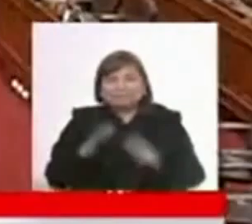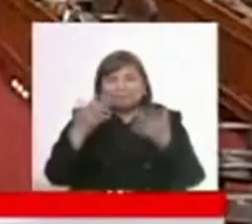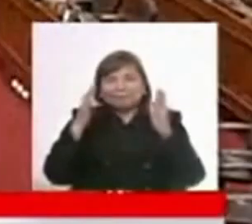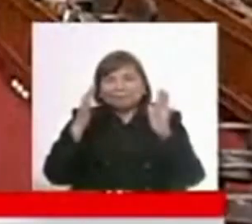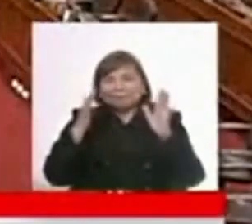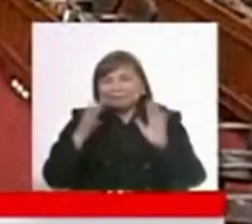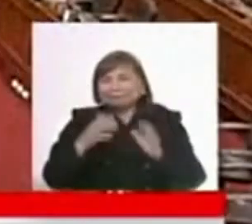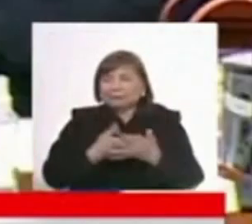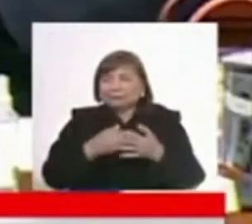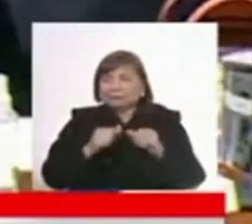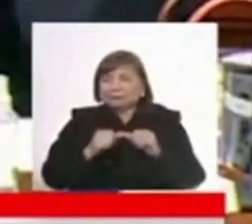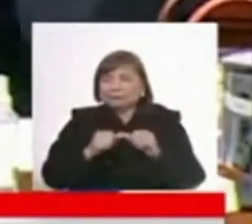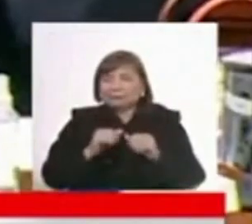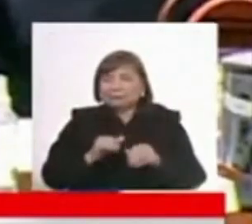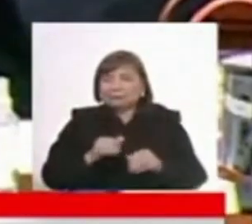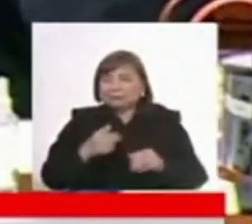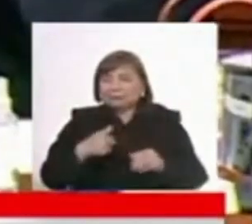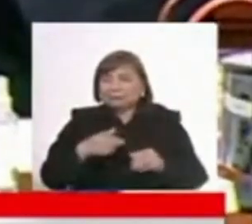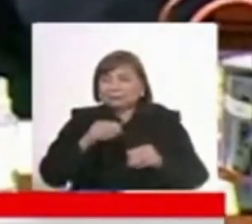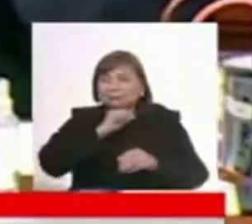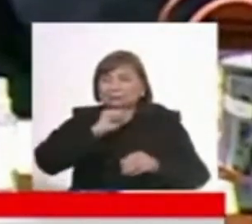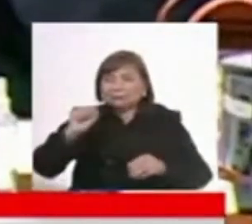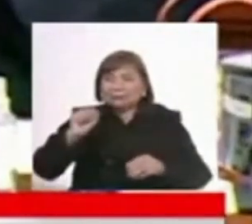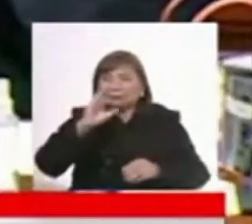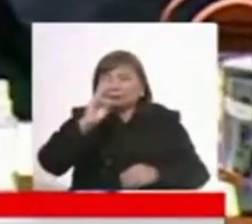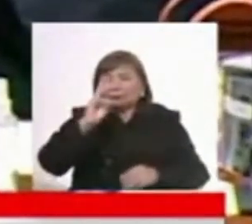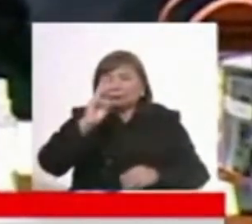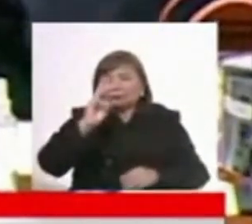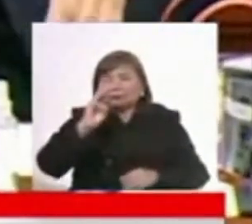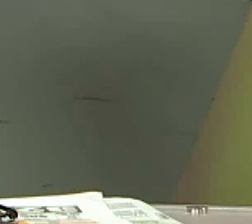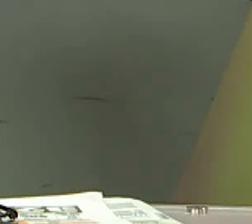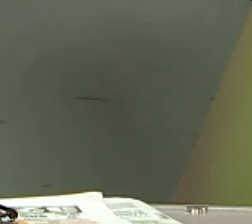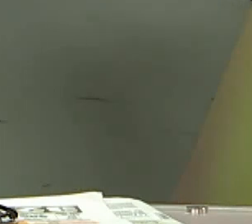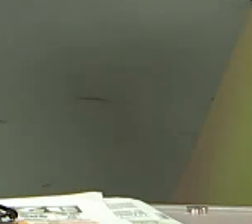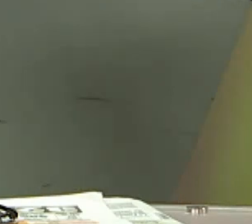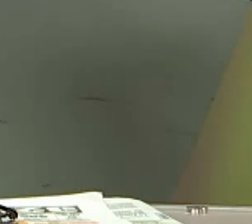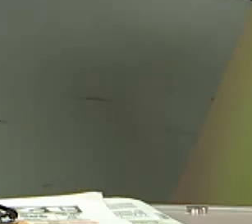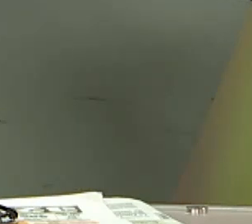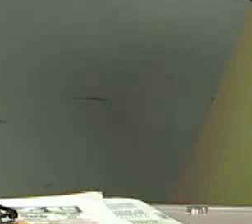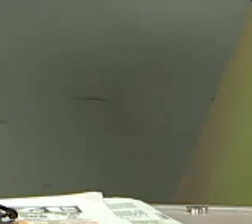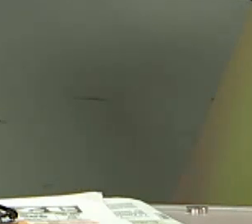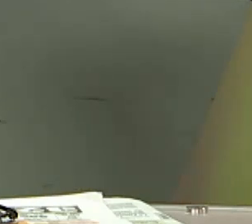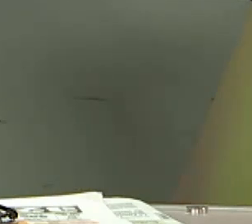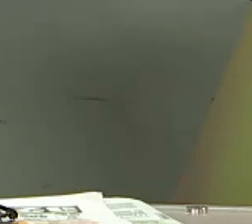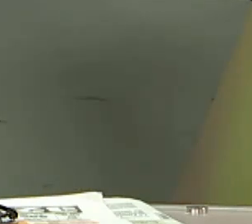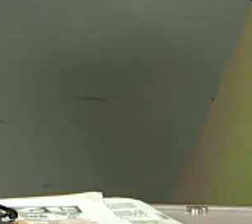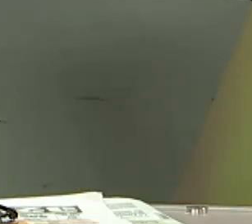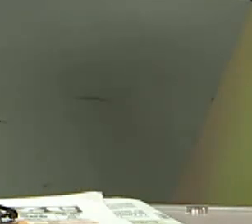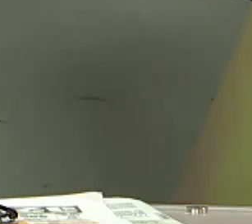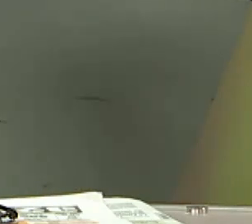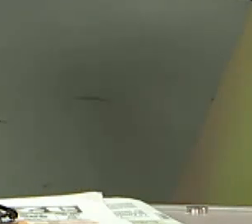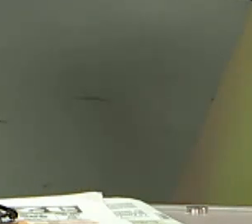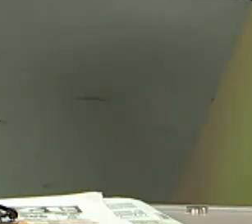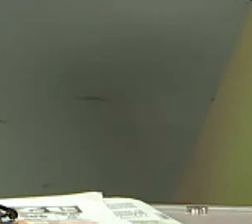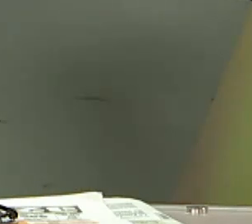impresionante Cómo cómo un país que vivió eso esas horas cuatro o cinco horas de sobresalto Pero cómo